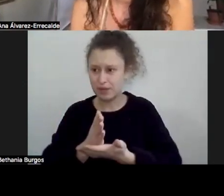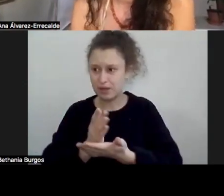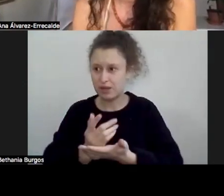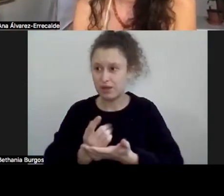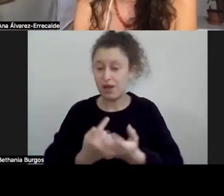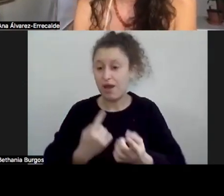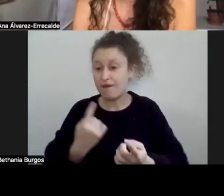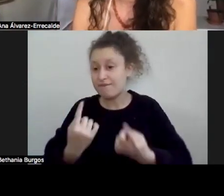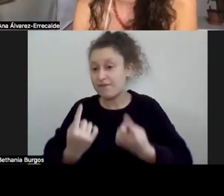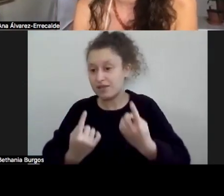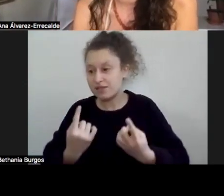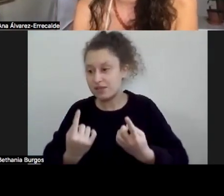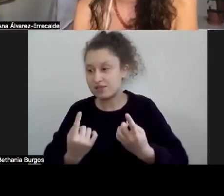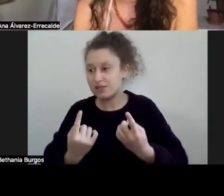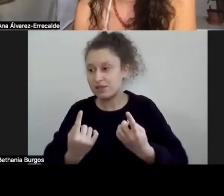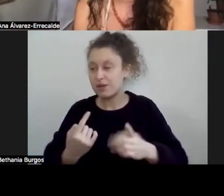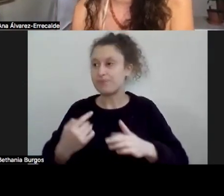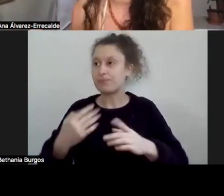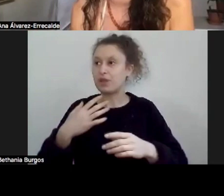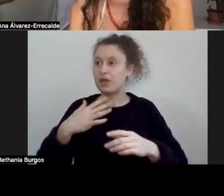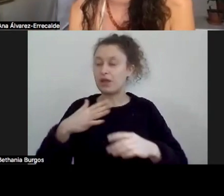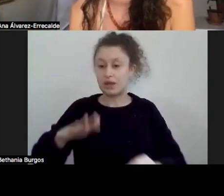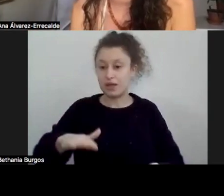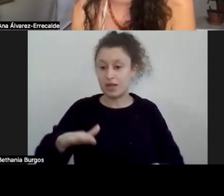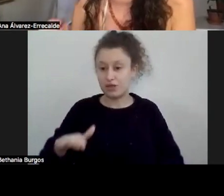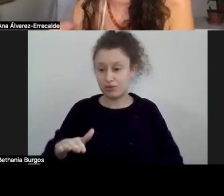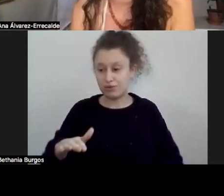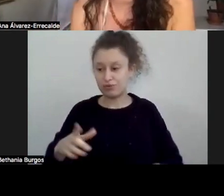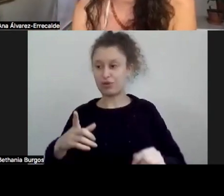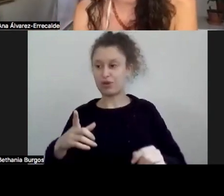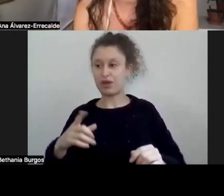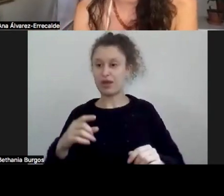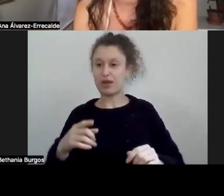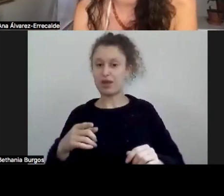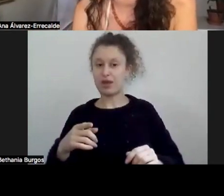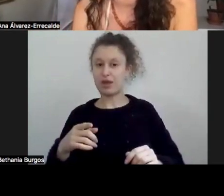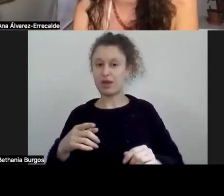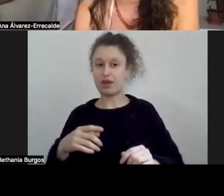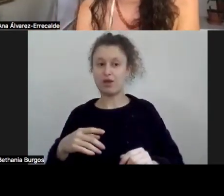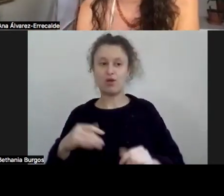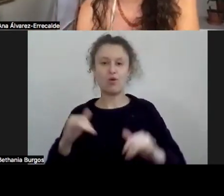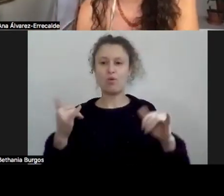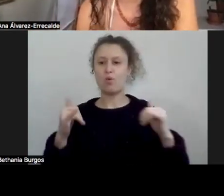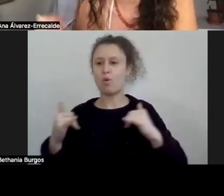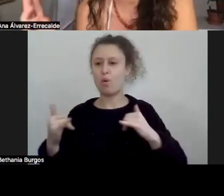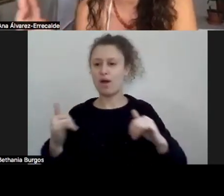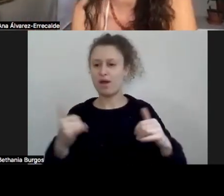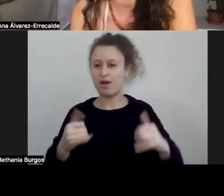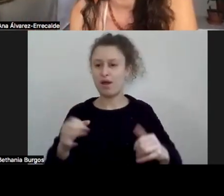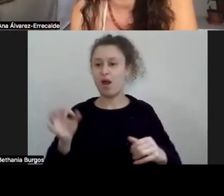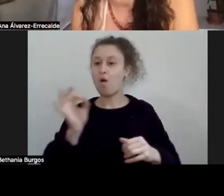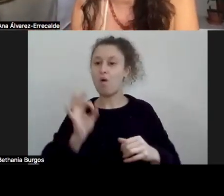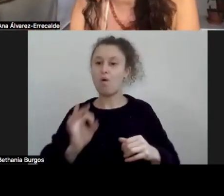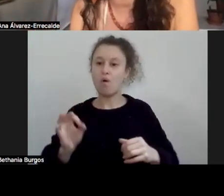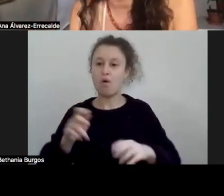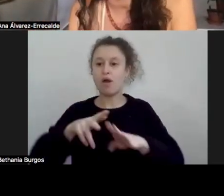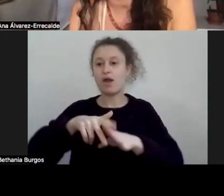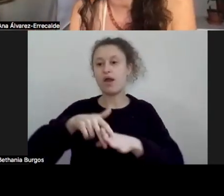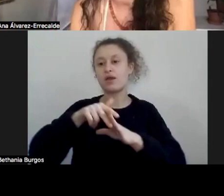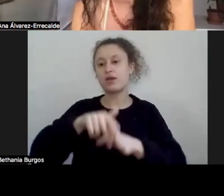embargo, los niños y niñas con discapacidad es como que la vida pasa a ser totalmente terapizada, ¿no? Tienen que ir a terapia,